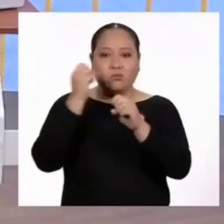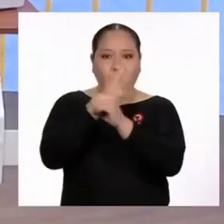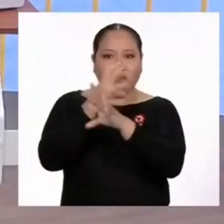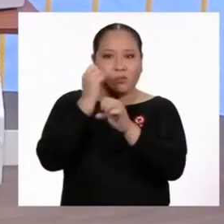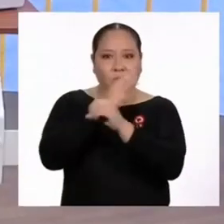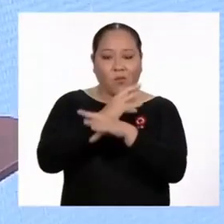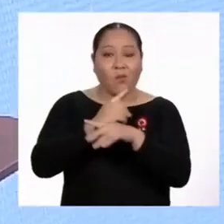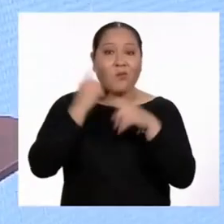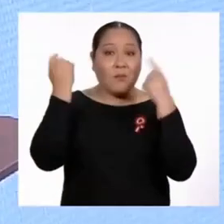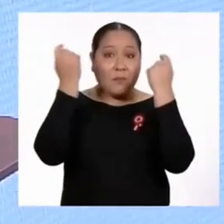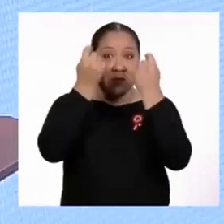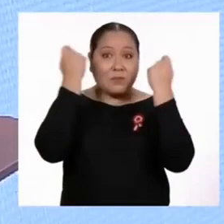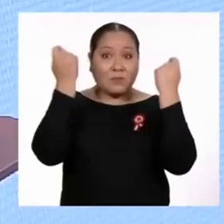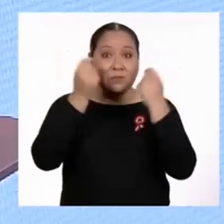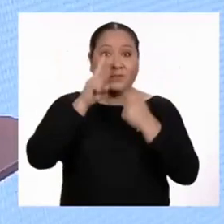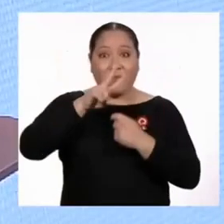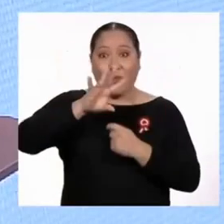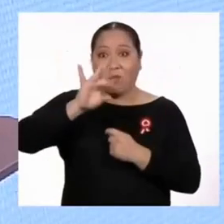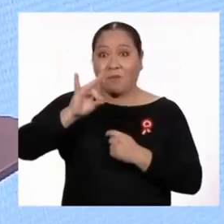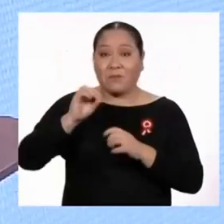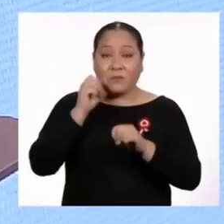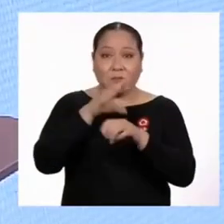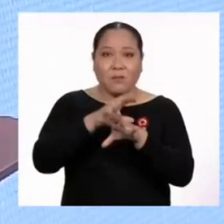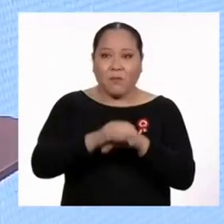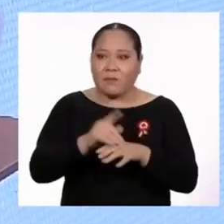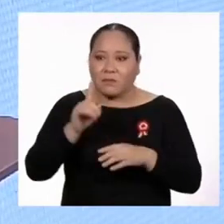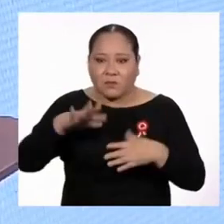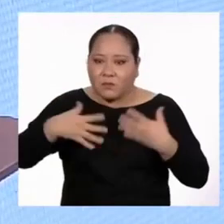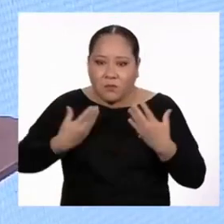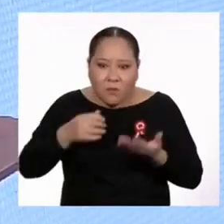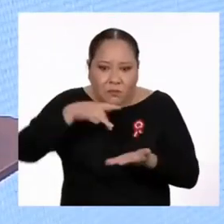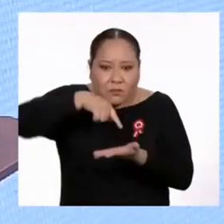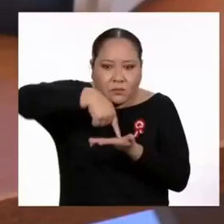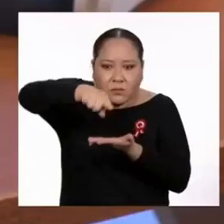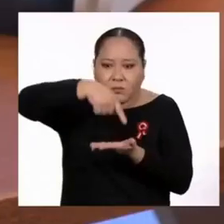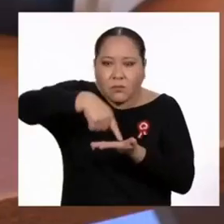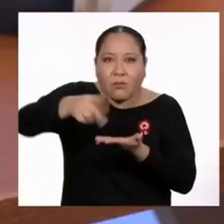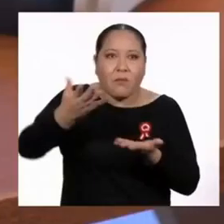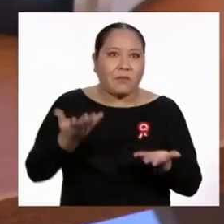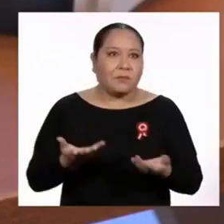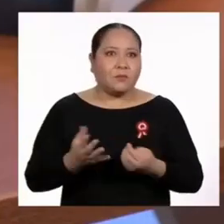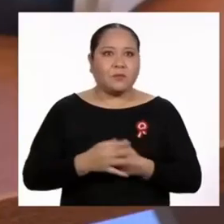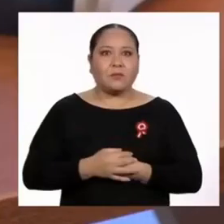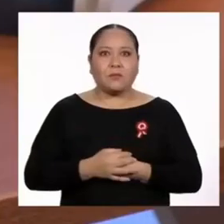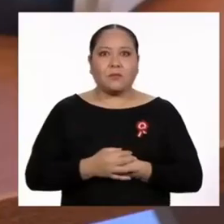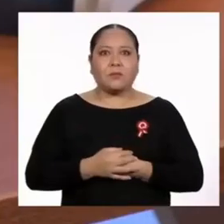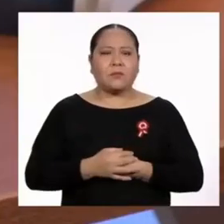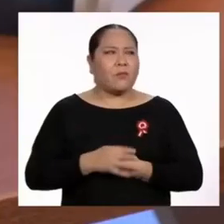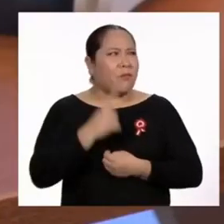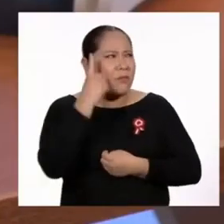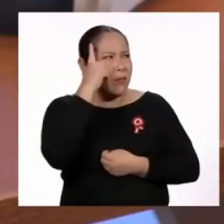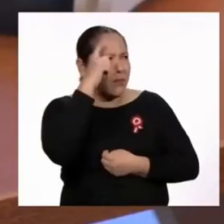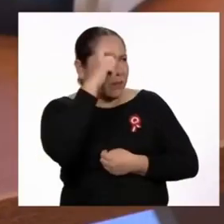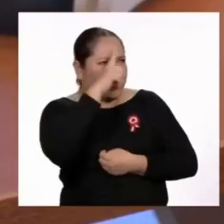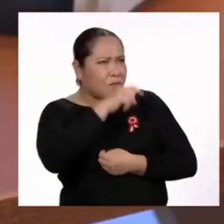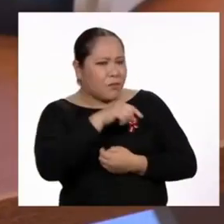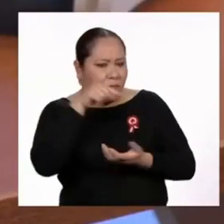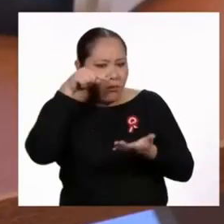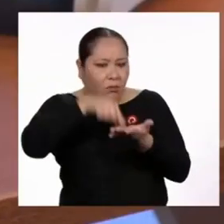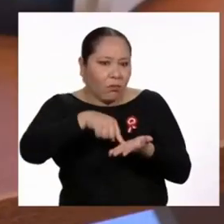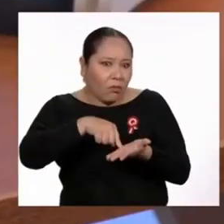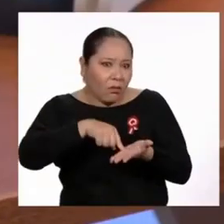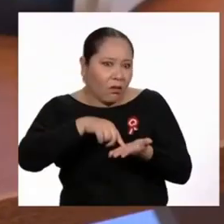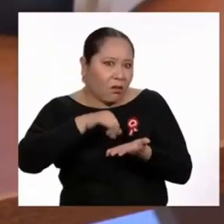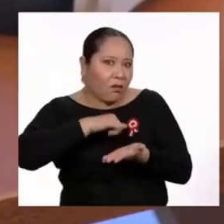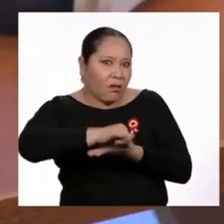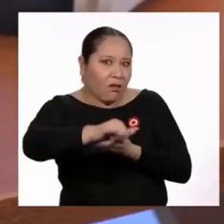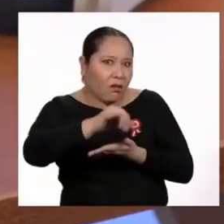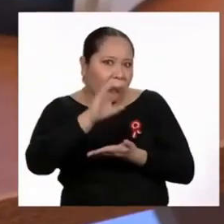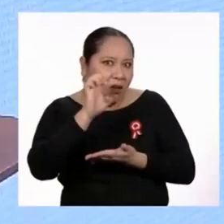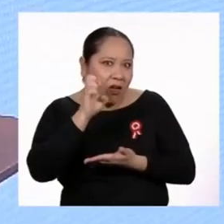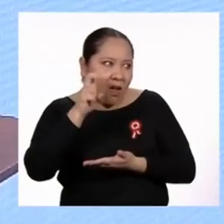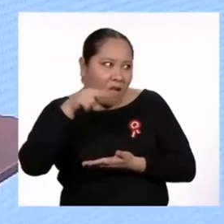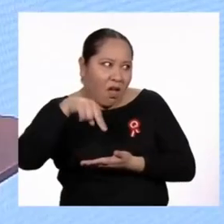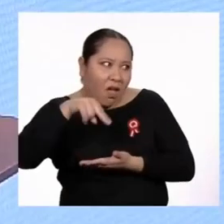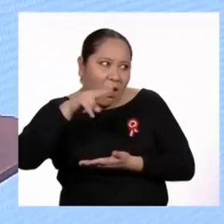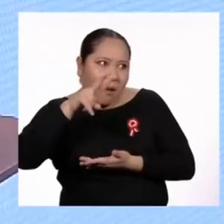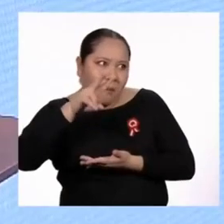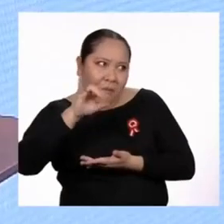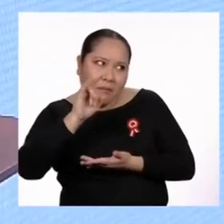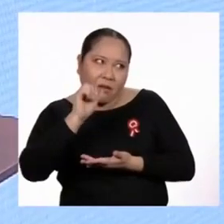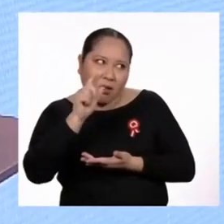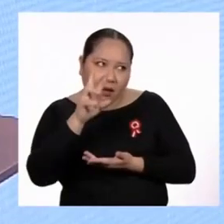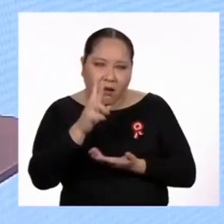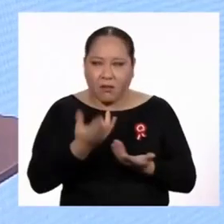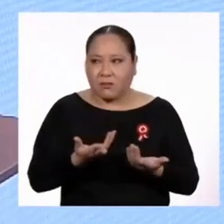Fiestas Patrias, y no la puedo enviar. ¿Tan complicado es machucar el botón enviar?